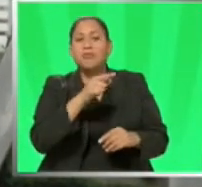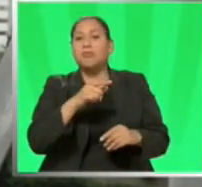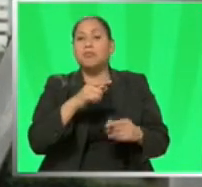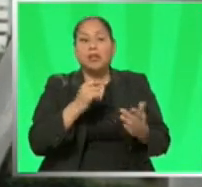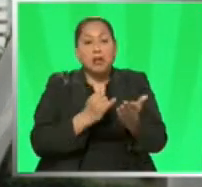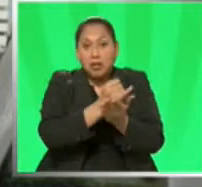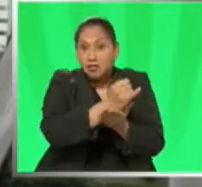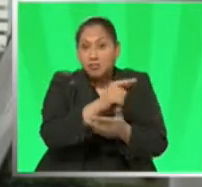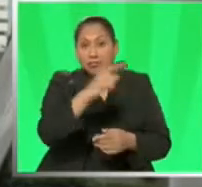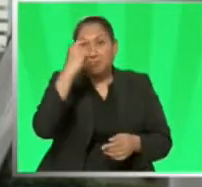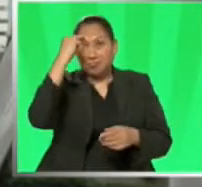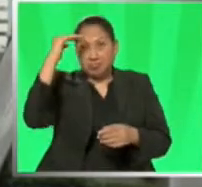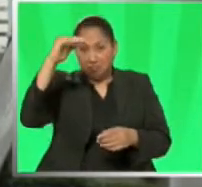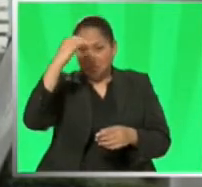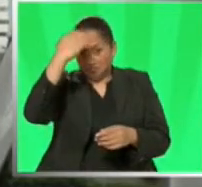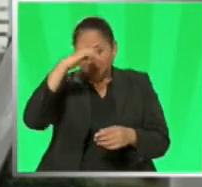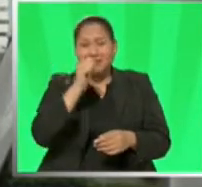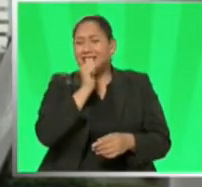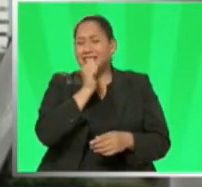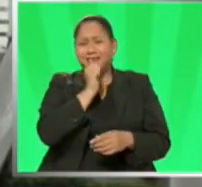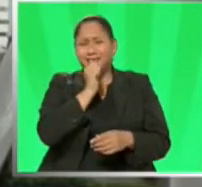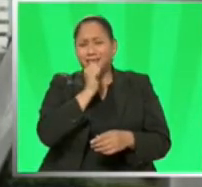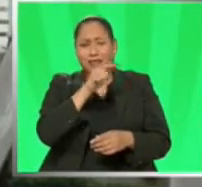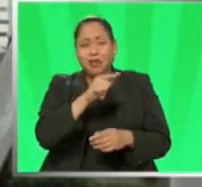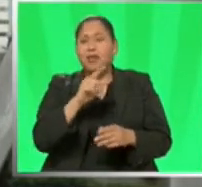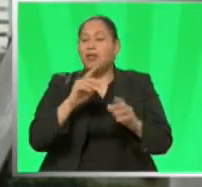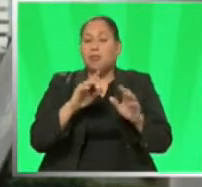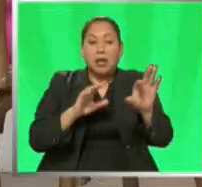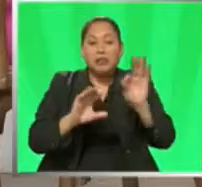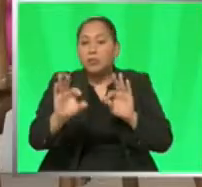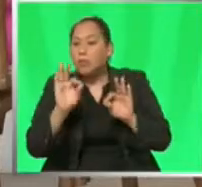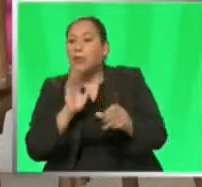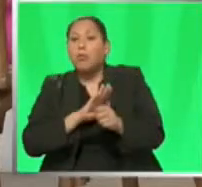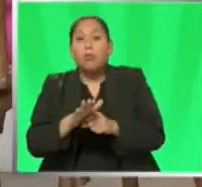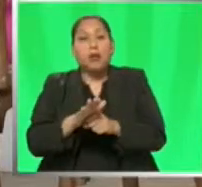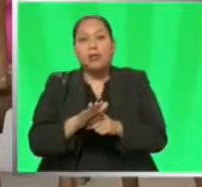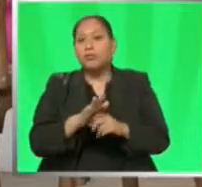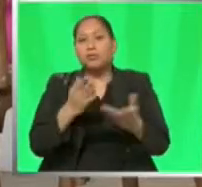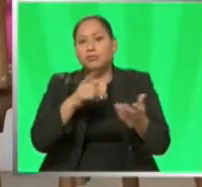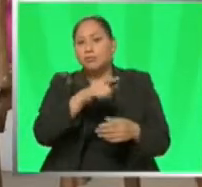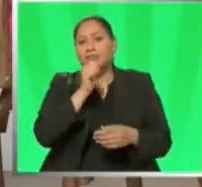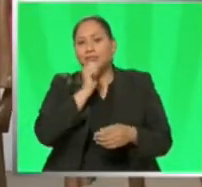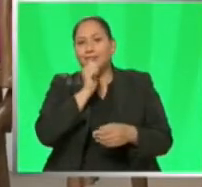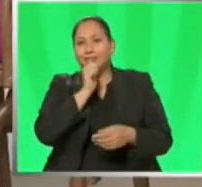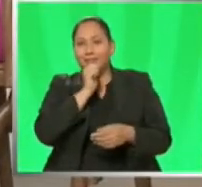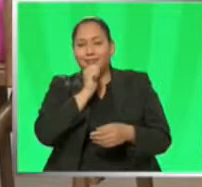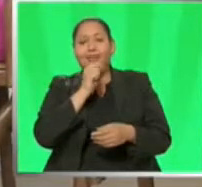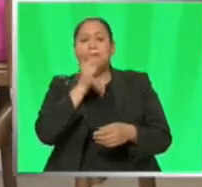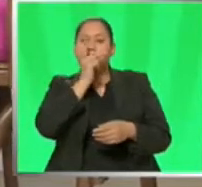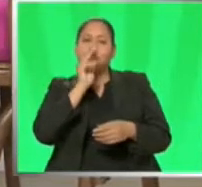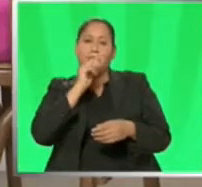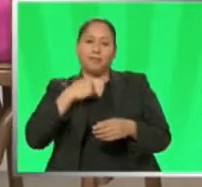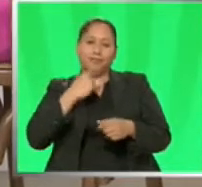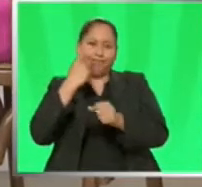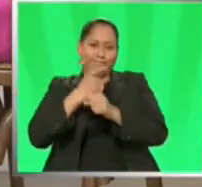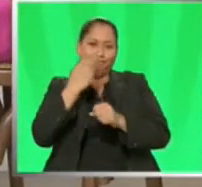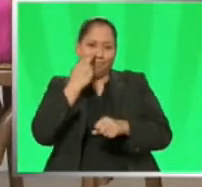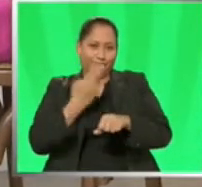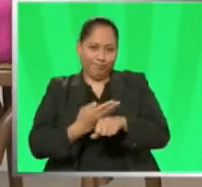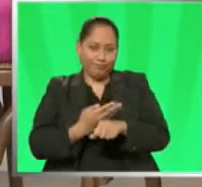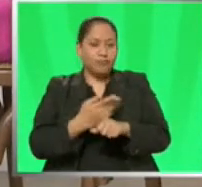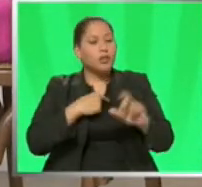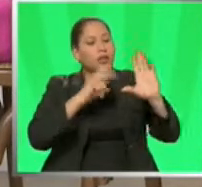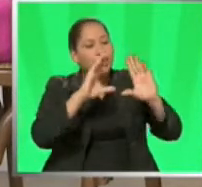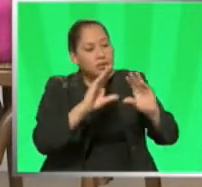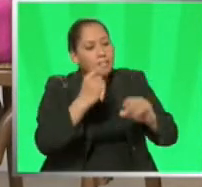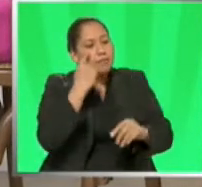la decisión o no tienen a veces la oportunidad de elegir qué alimentos pueden comer. Ajá. Entonces, los padres son ahí los que tienen